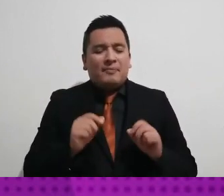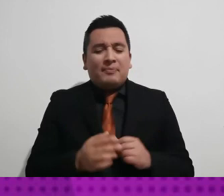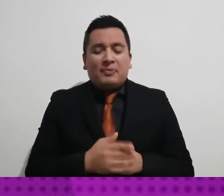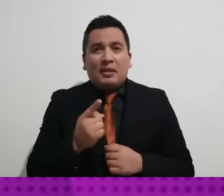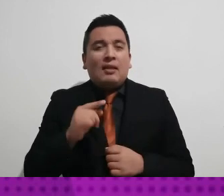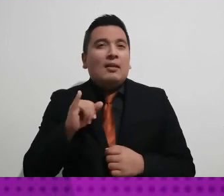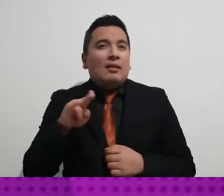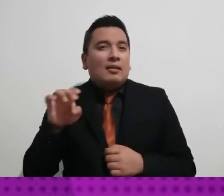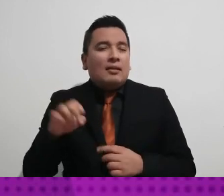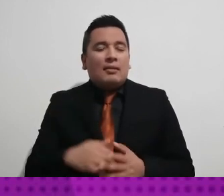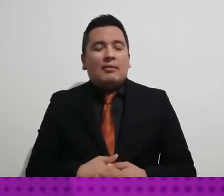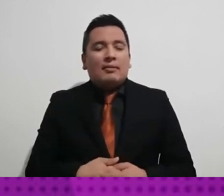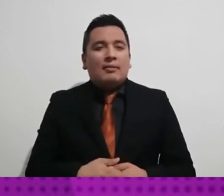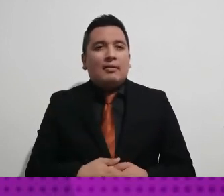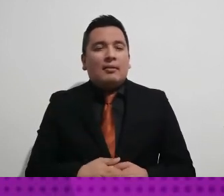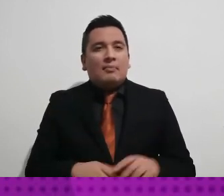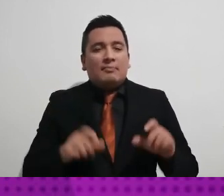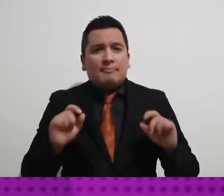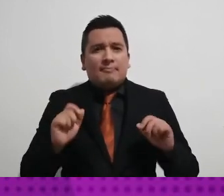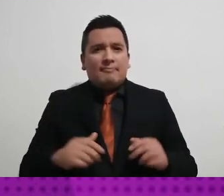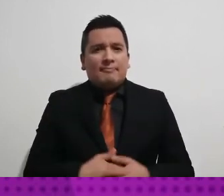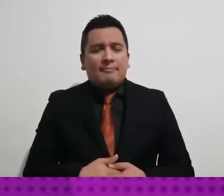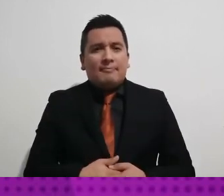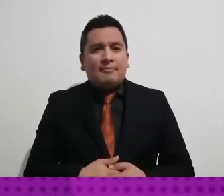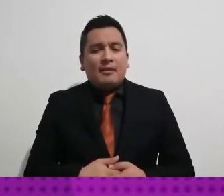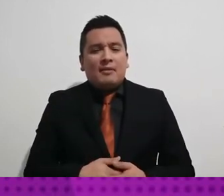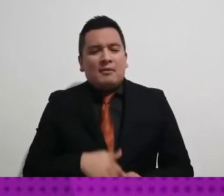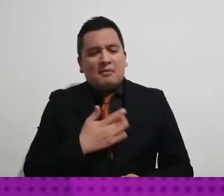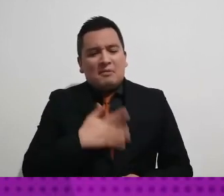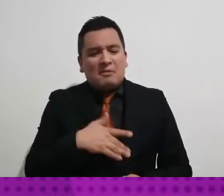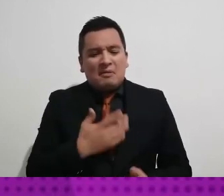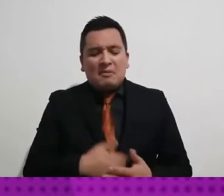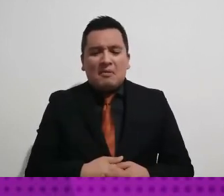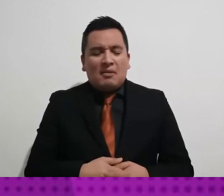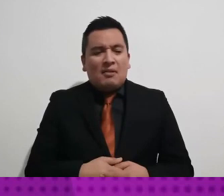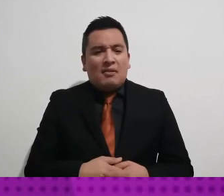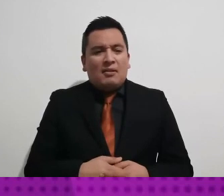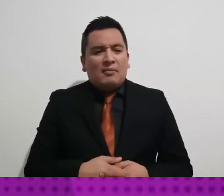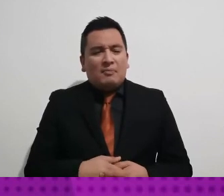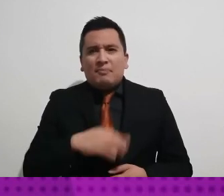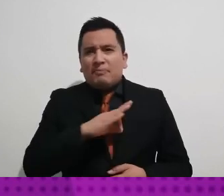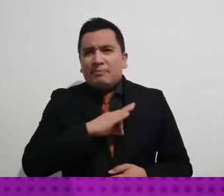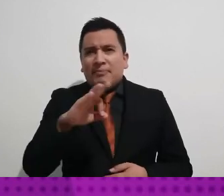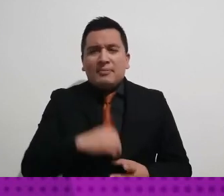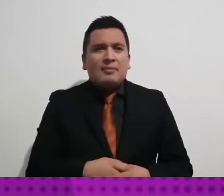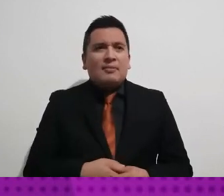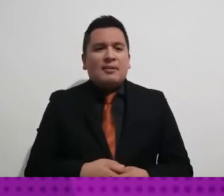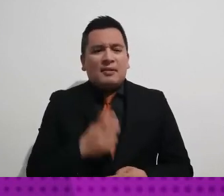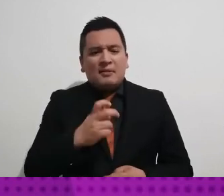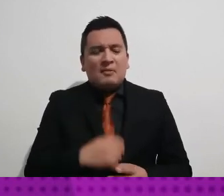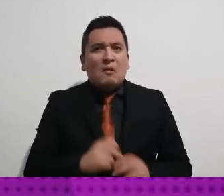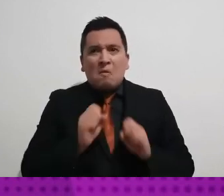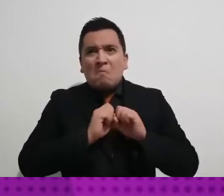y sobre todo pues para el Instituto Nacional Electoral también fue pues un indicador de que se pueden